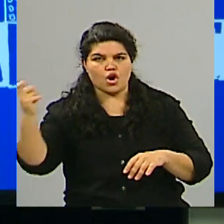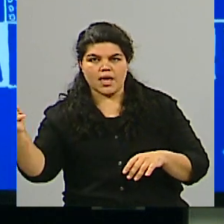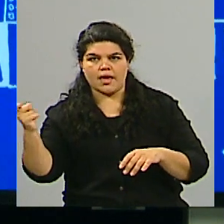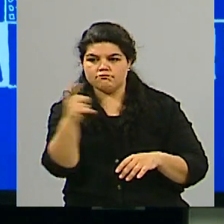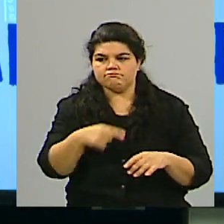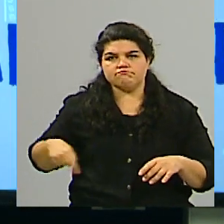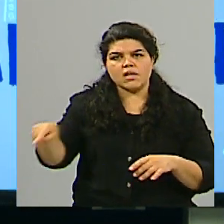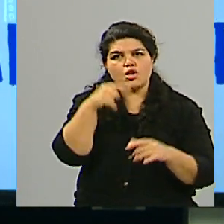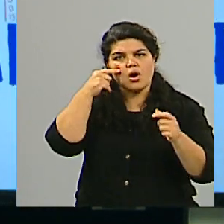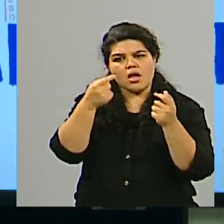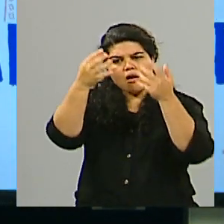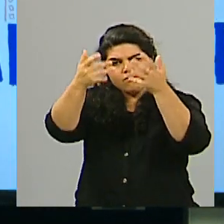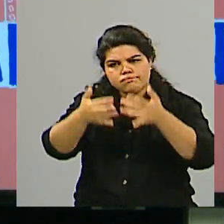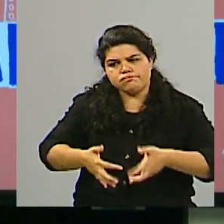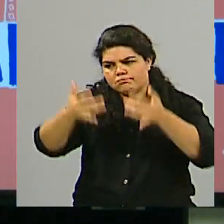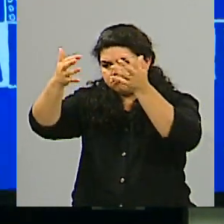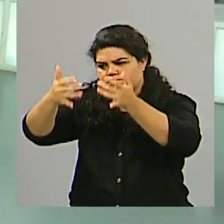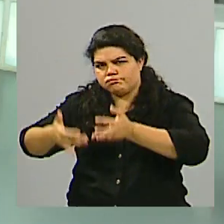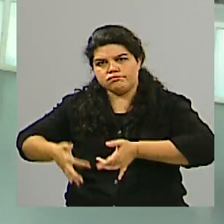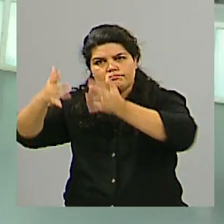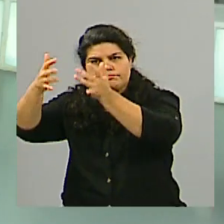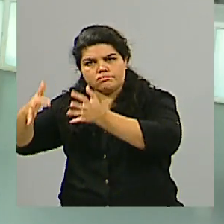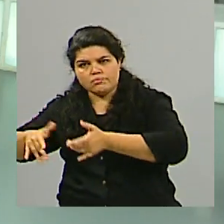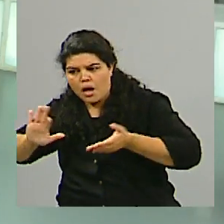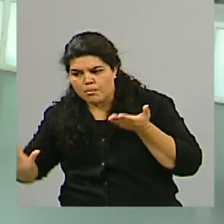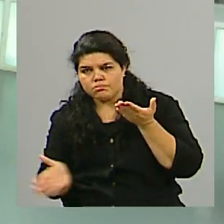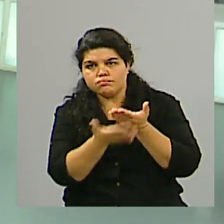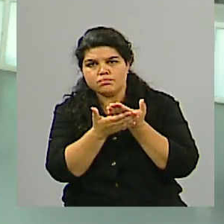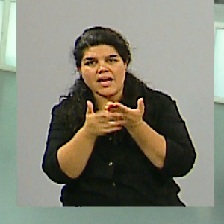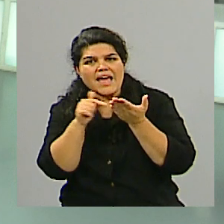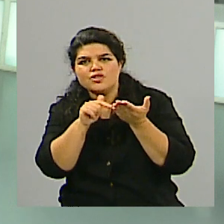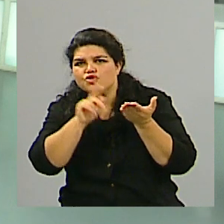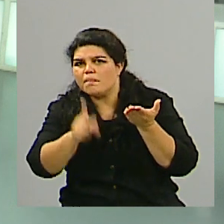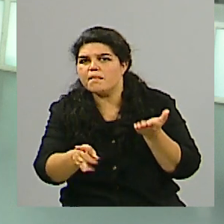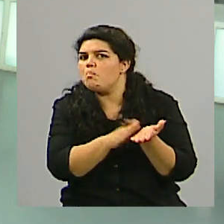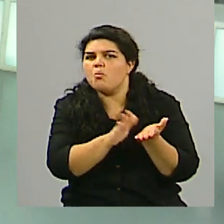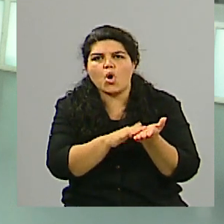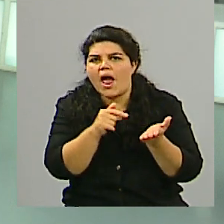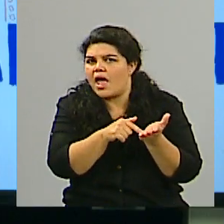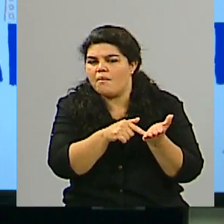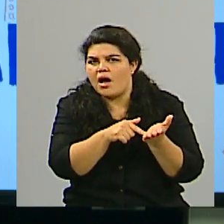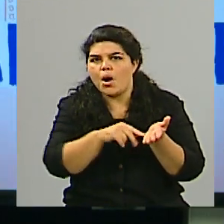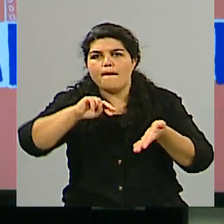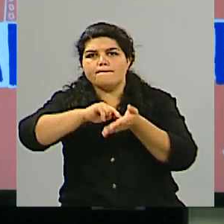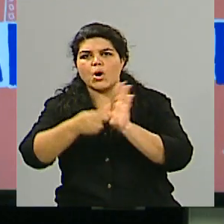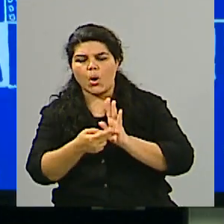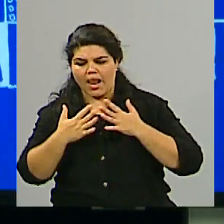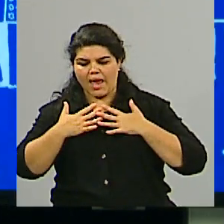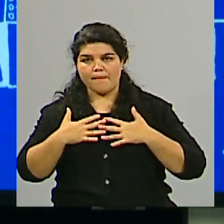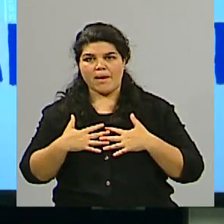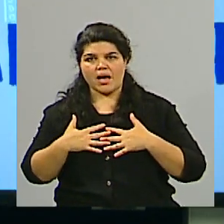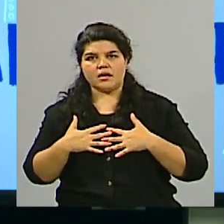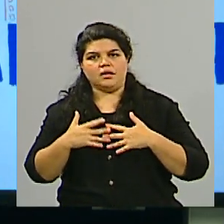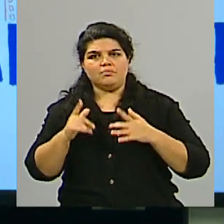hacen informes técnicos en donde se da cuenta del proceso y de todas las consecuencias que ha generado en la víctima haber atravesado una